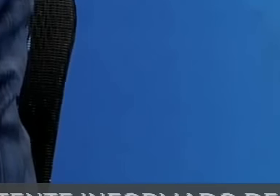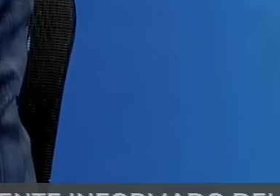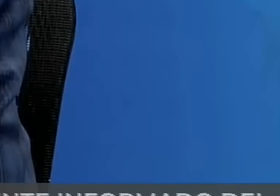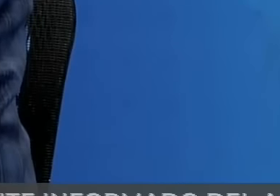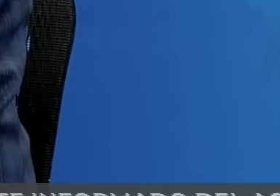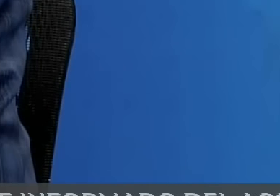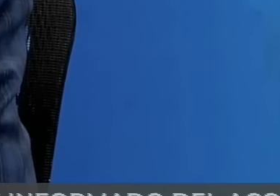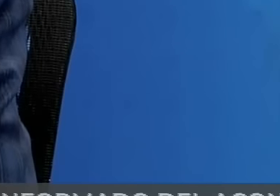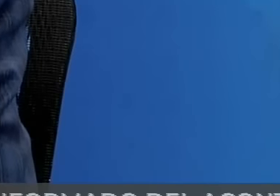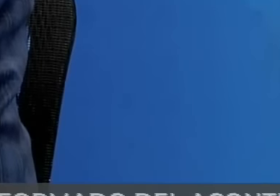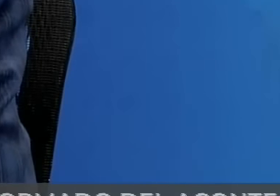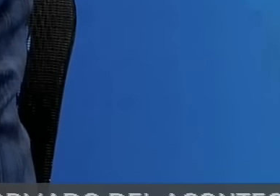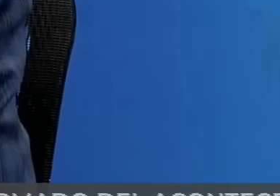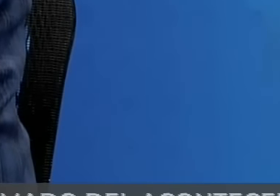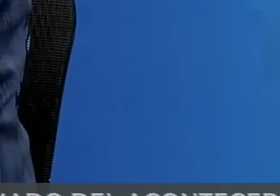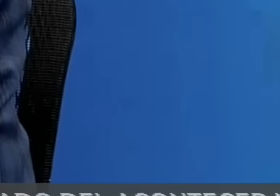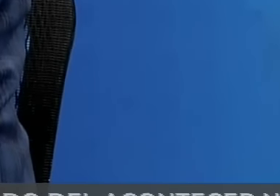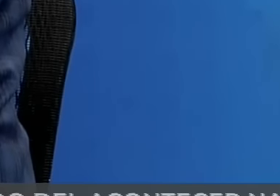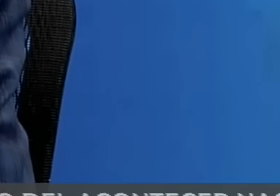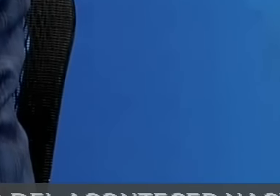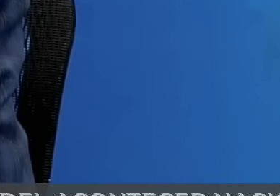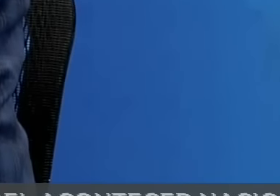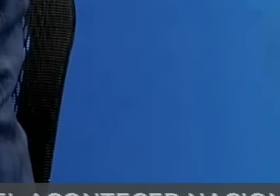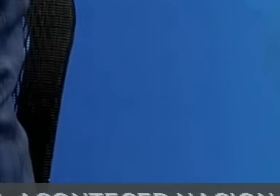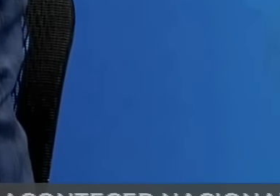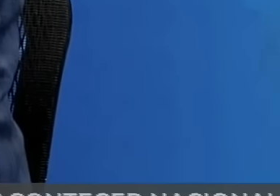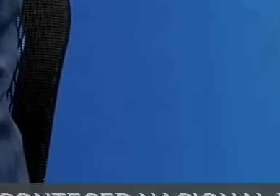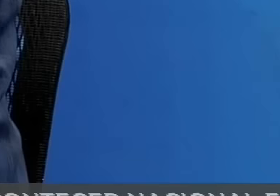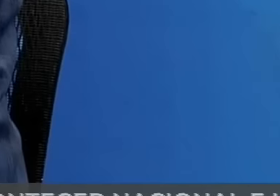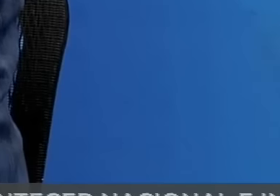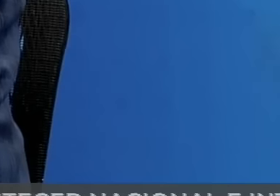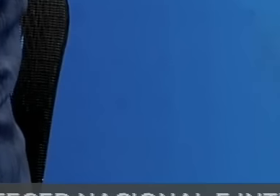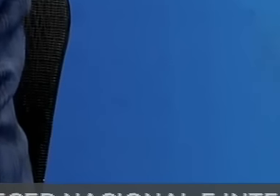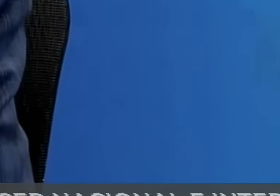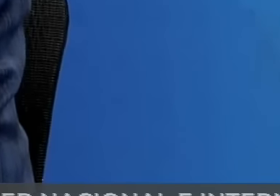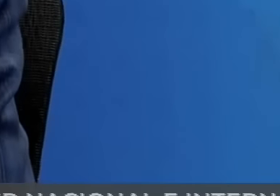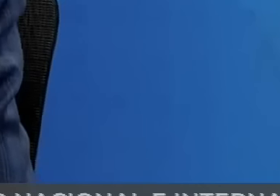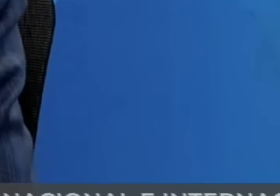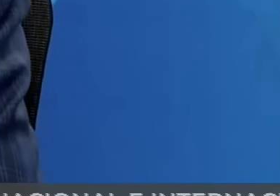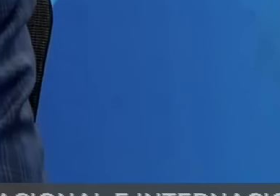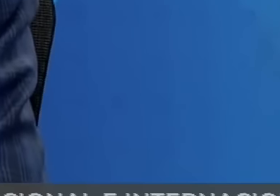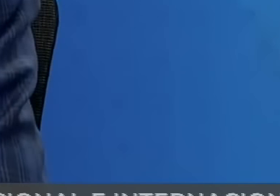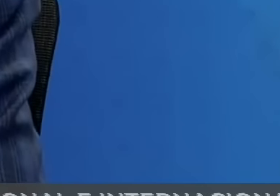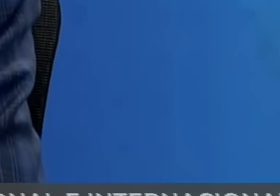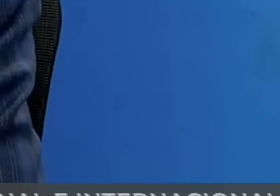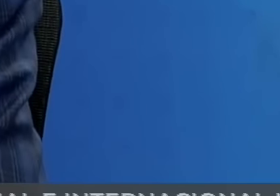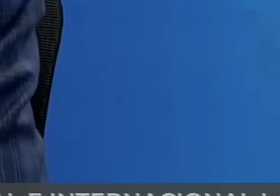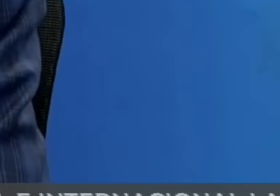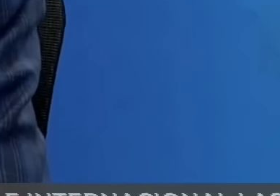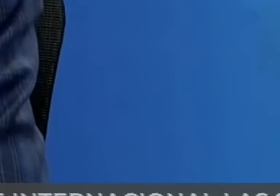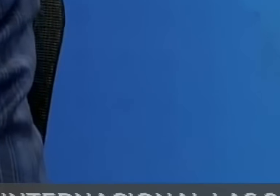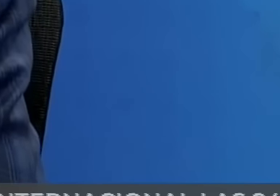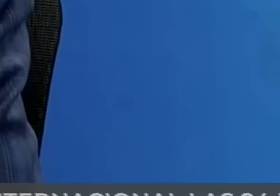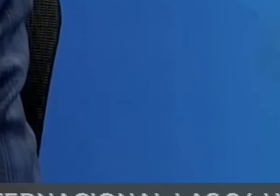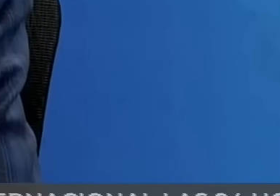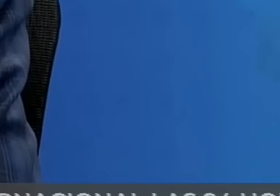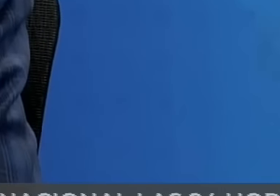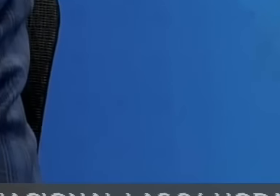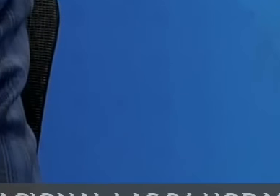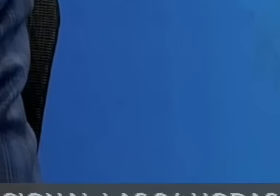que la meta, de acuerdo a la experiencia que hemos tenido, el conocimiento que tenemos, pudiera ser en unos 4 años, estamos